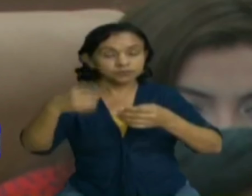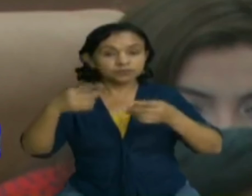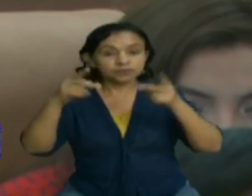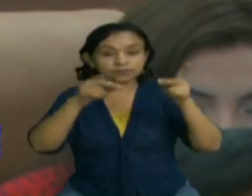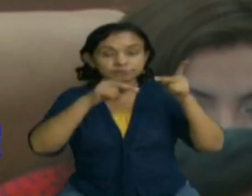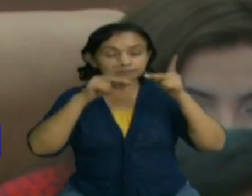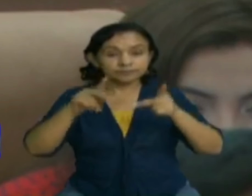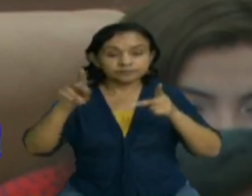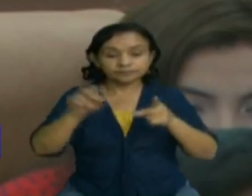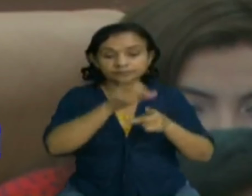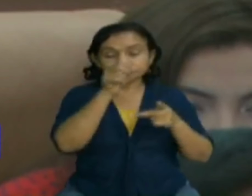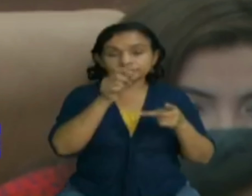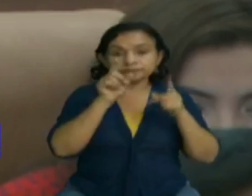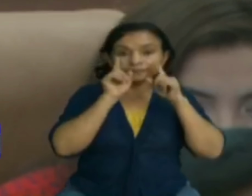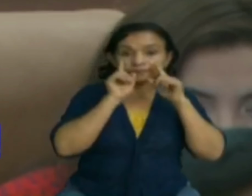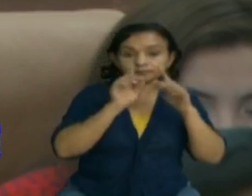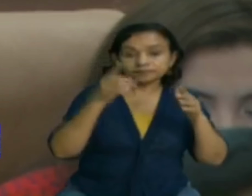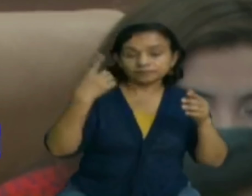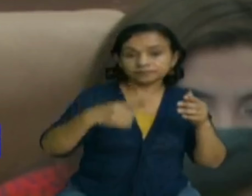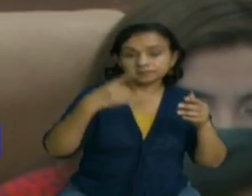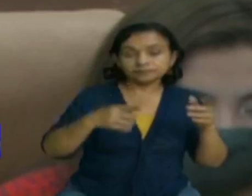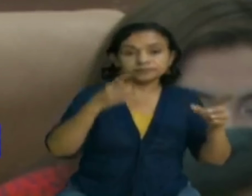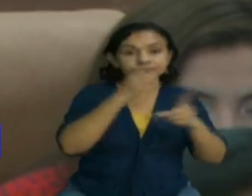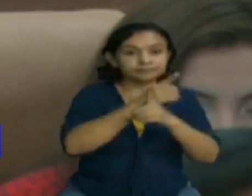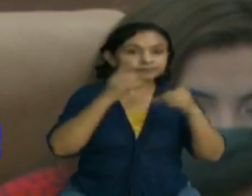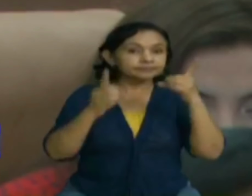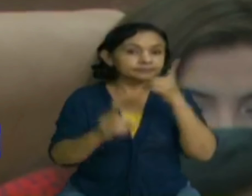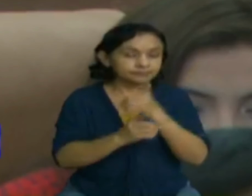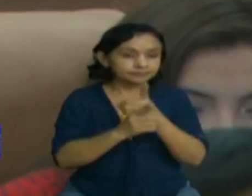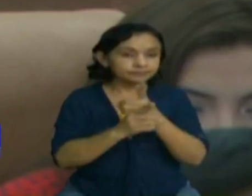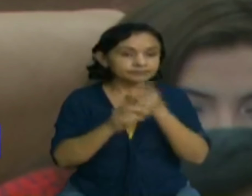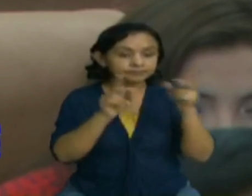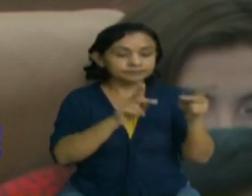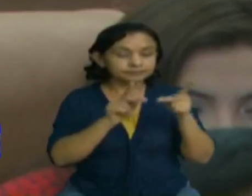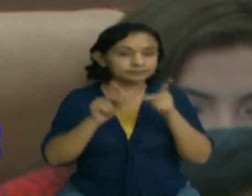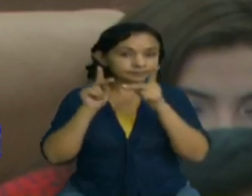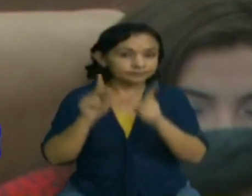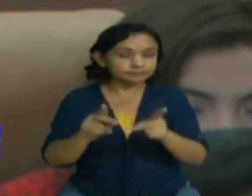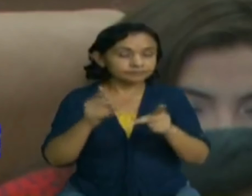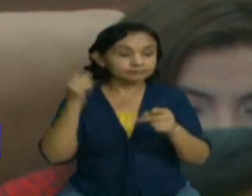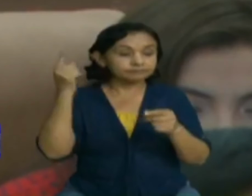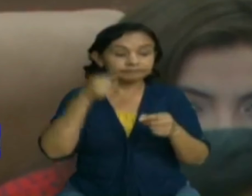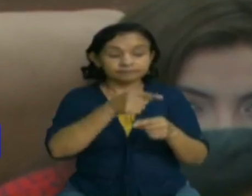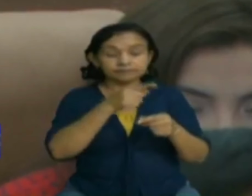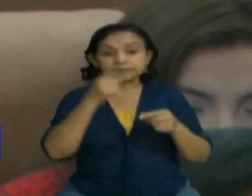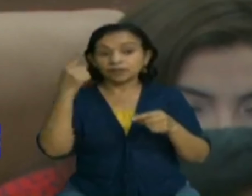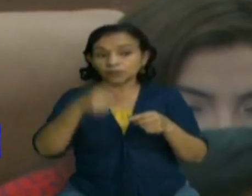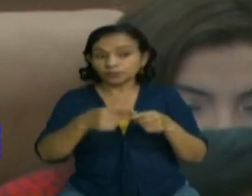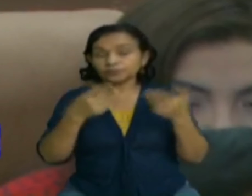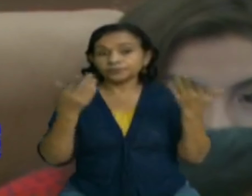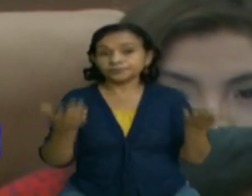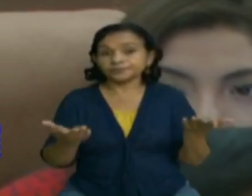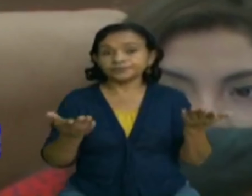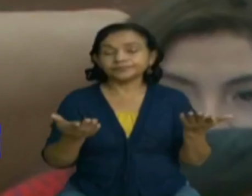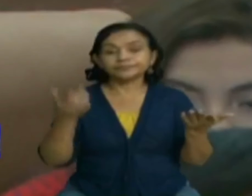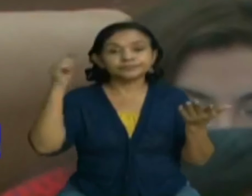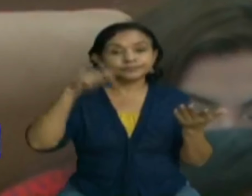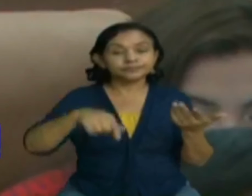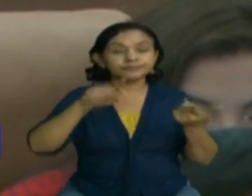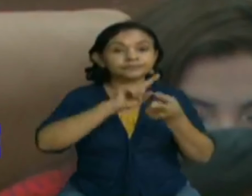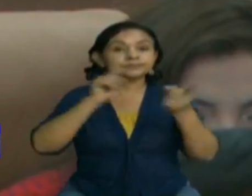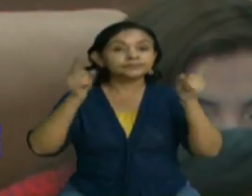y por otro lado proteger los derechos y garantías de la persona acusada. Esta